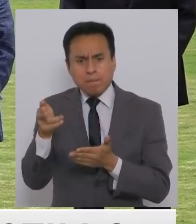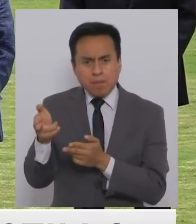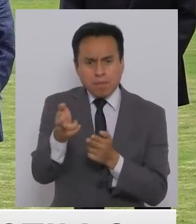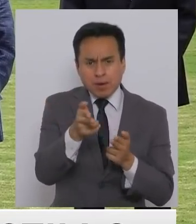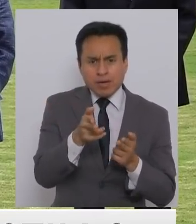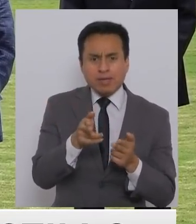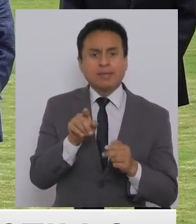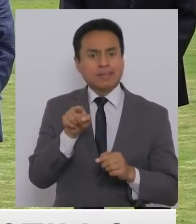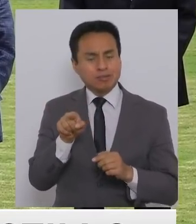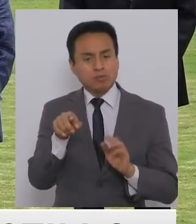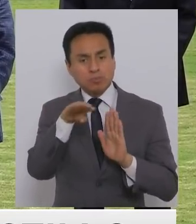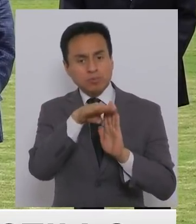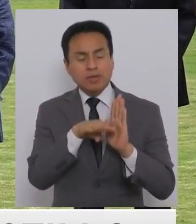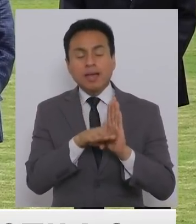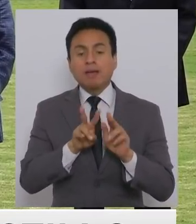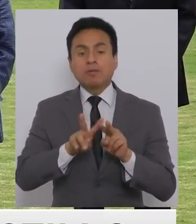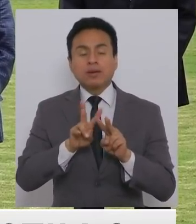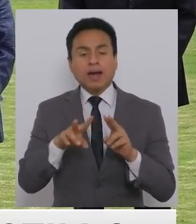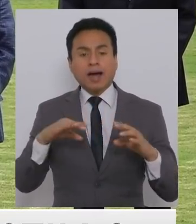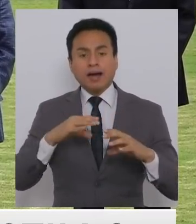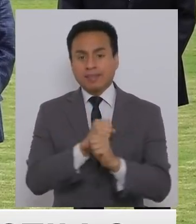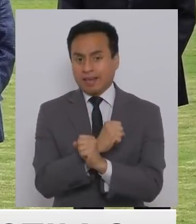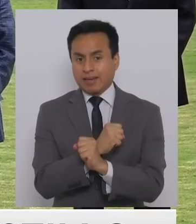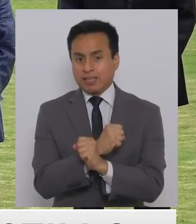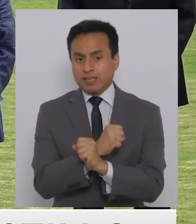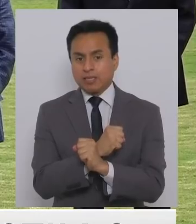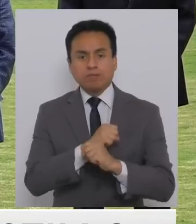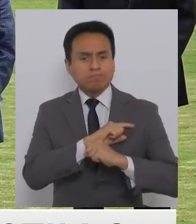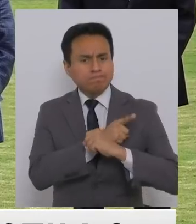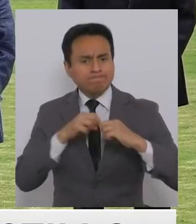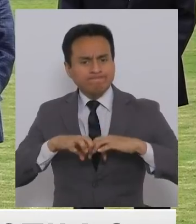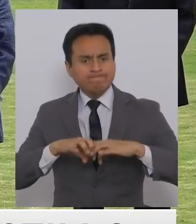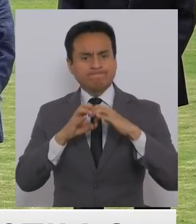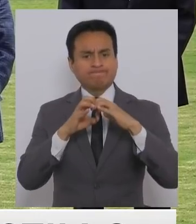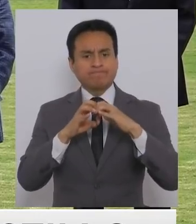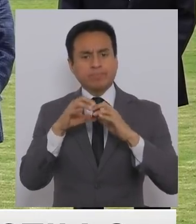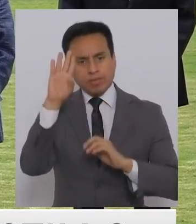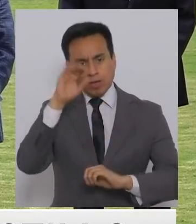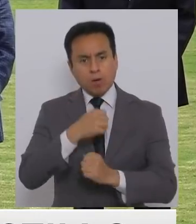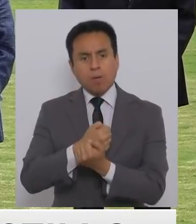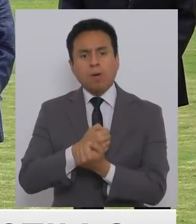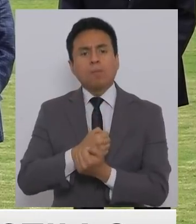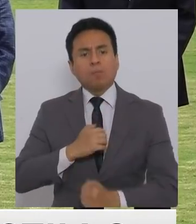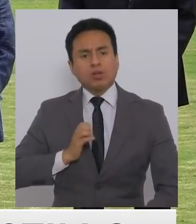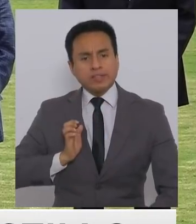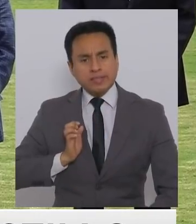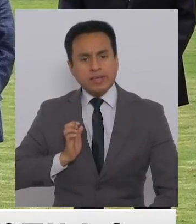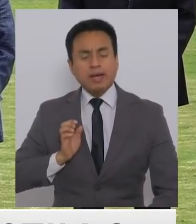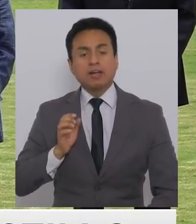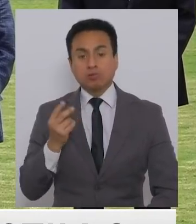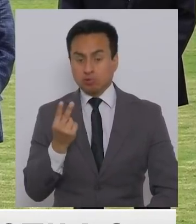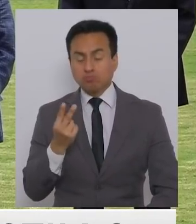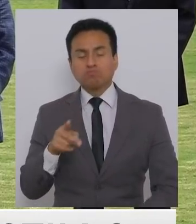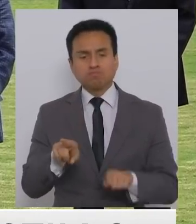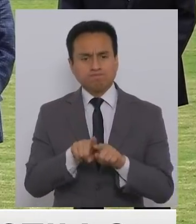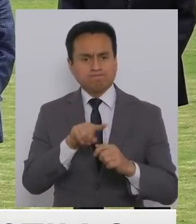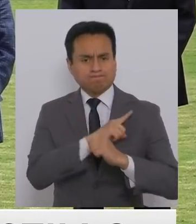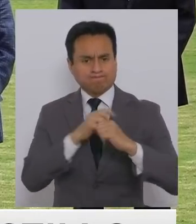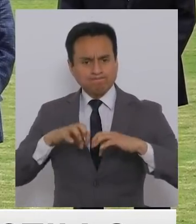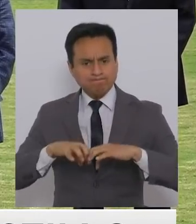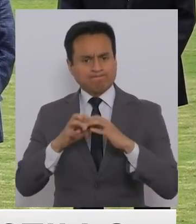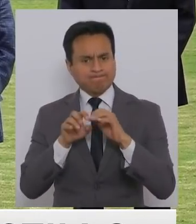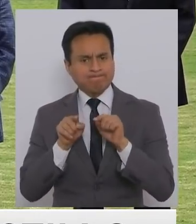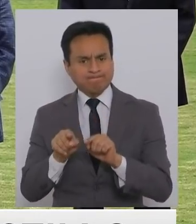para eso vamos a acelerar el fortalecimiento de la policía, tanto carabineros como la policía de